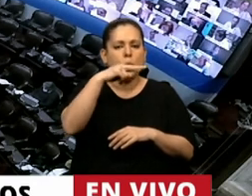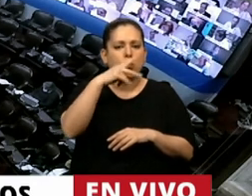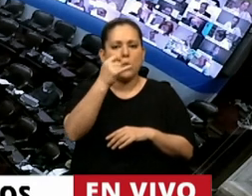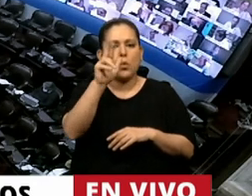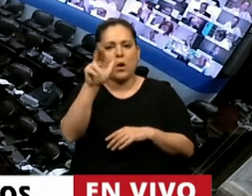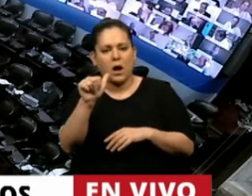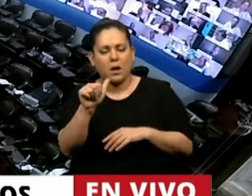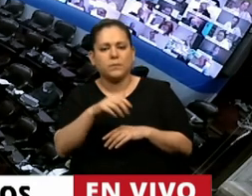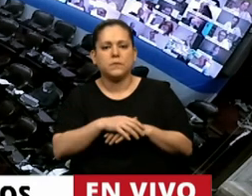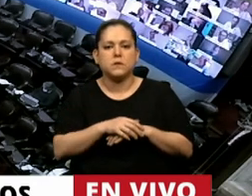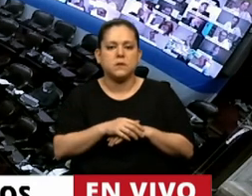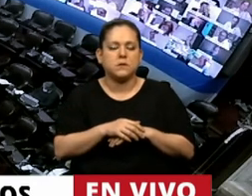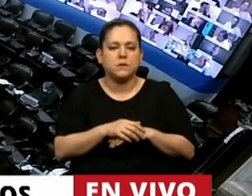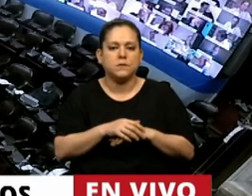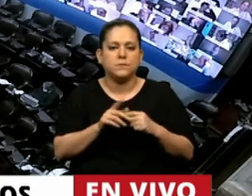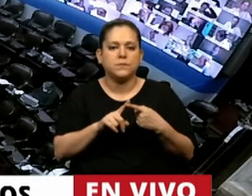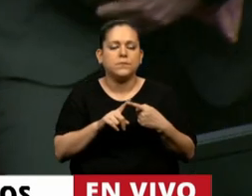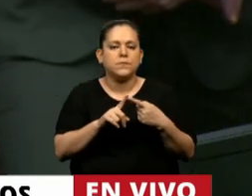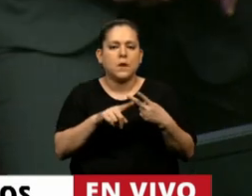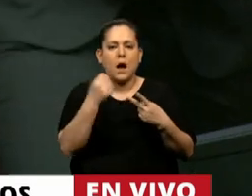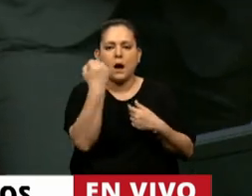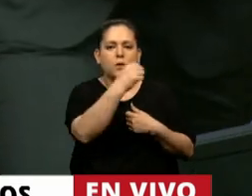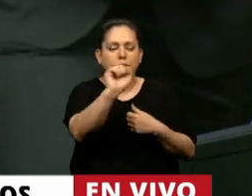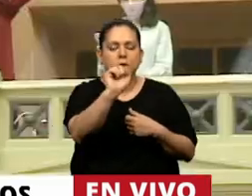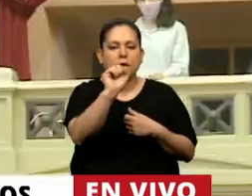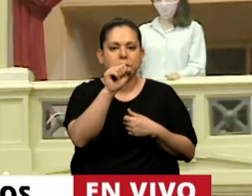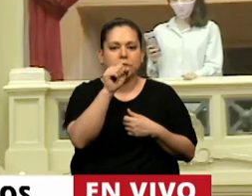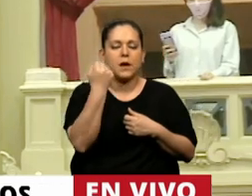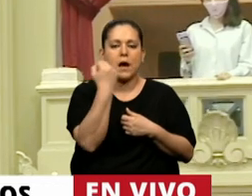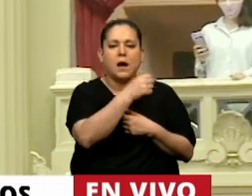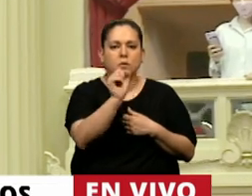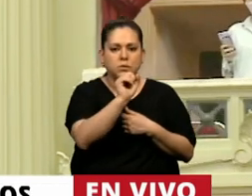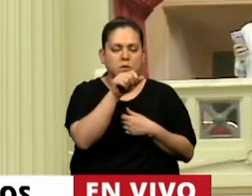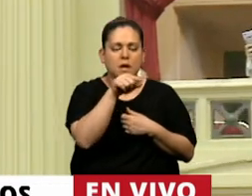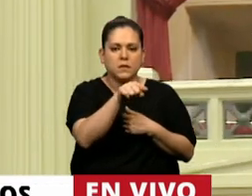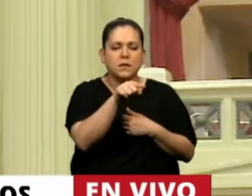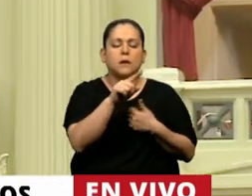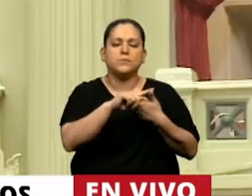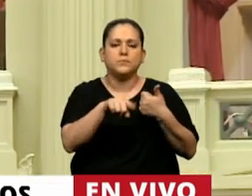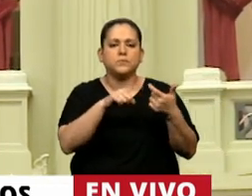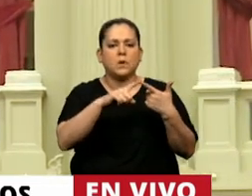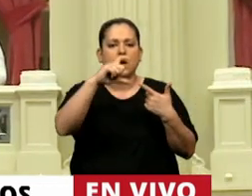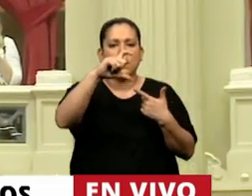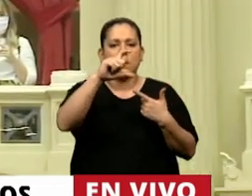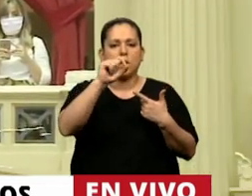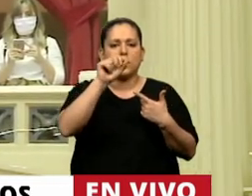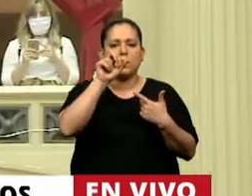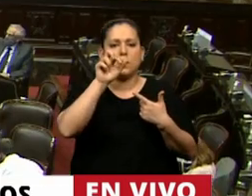bbca ausente a la hora de votar corpi